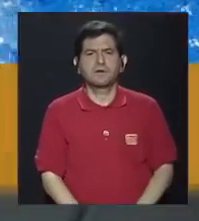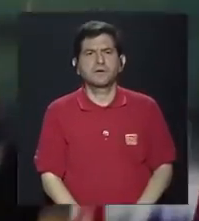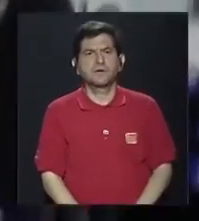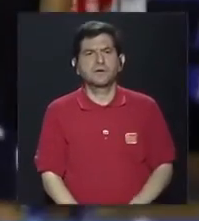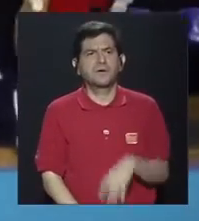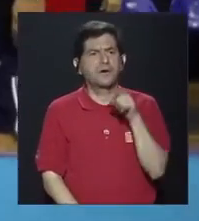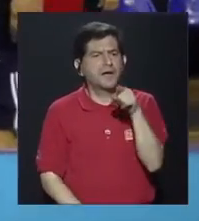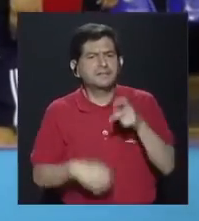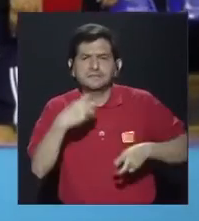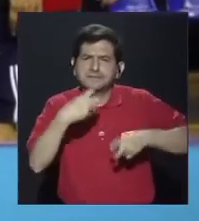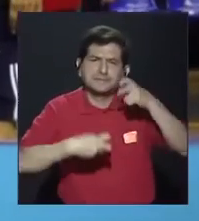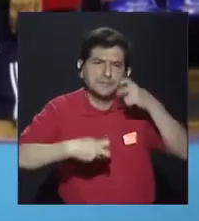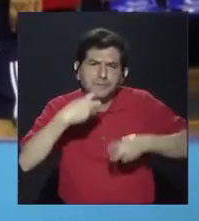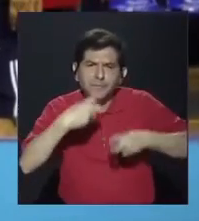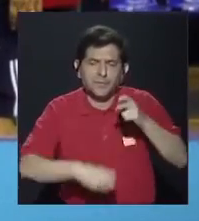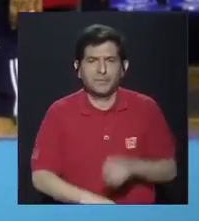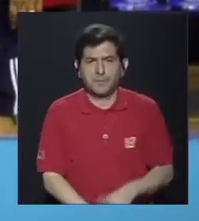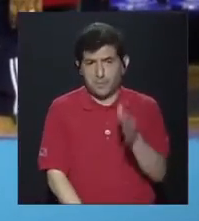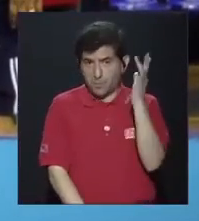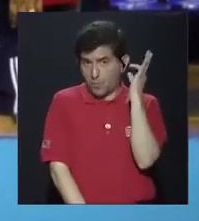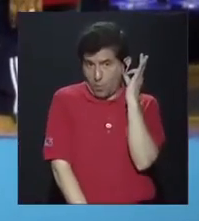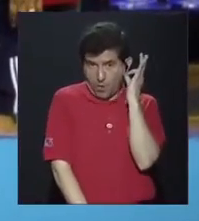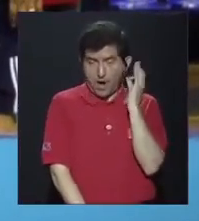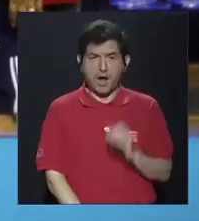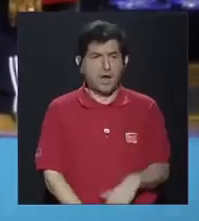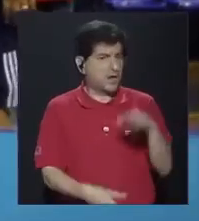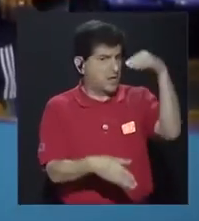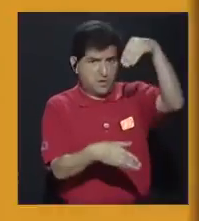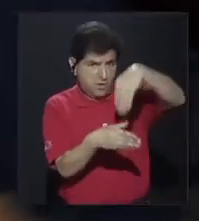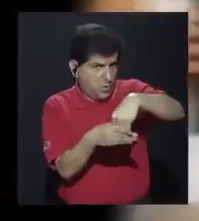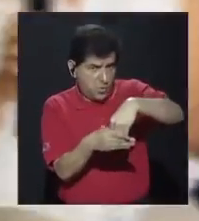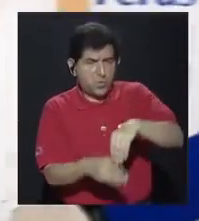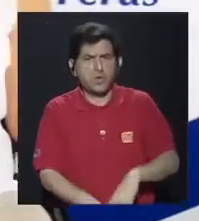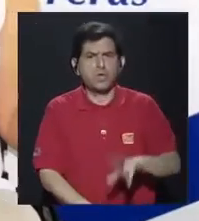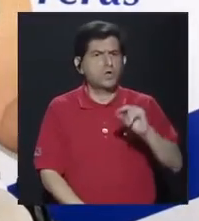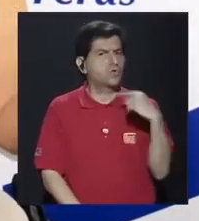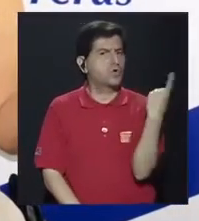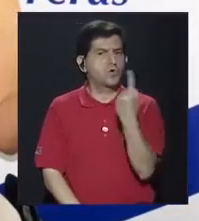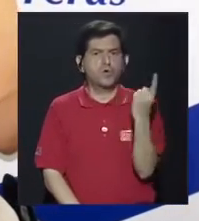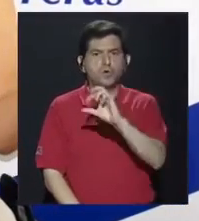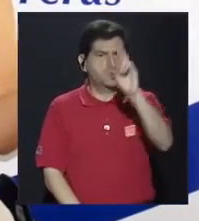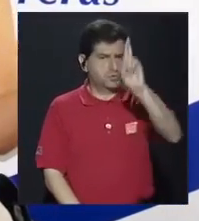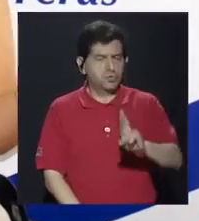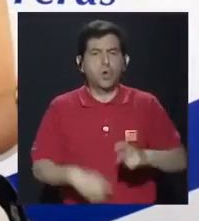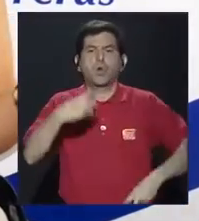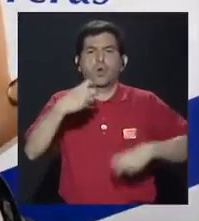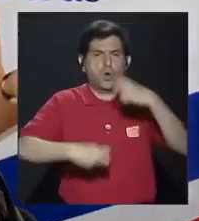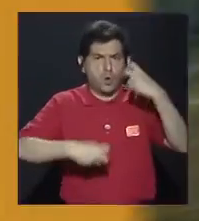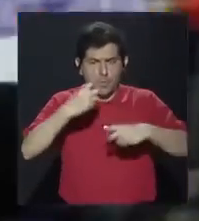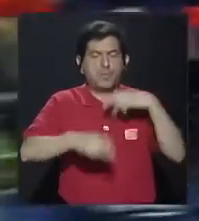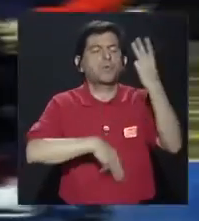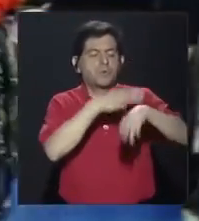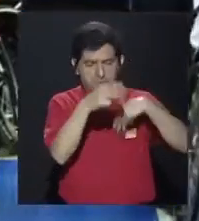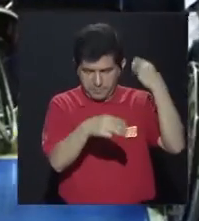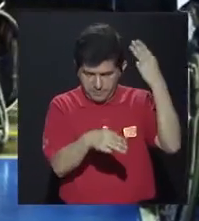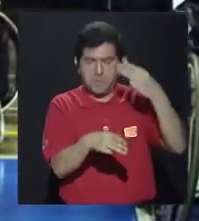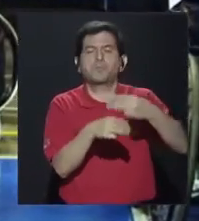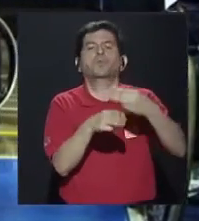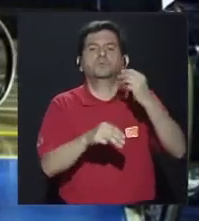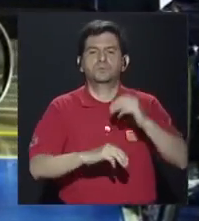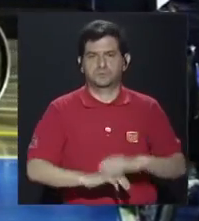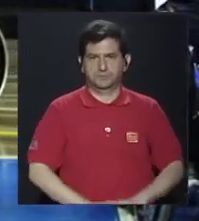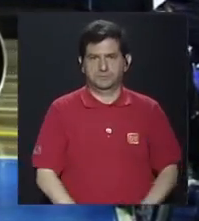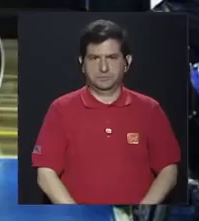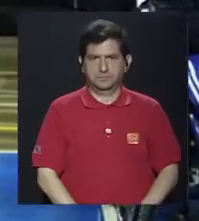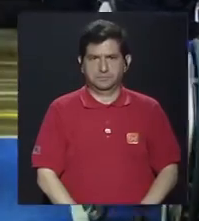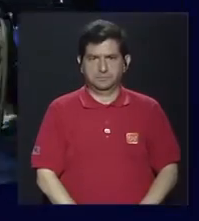digamos que esta problemática de que la mujer no se incluya no es solo Costa Rica, es una problemática a nivel mundial y que